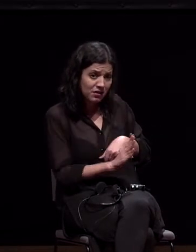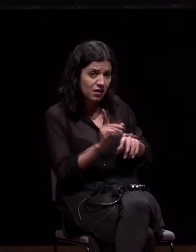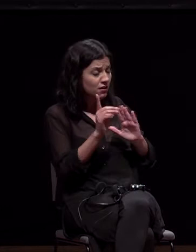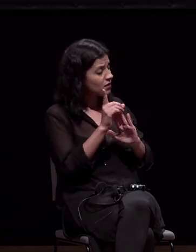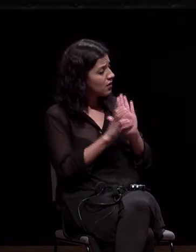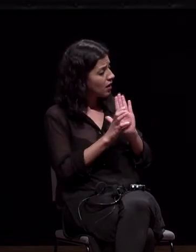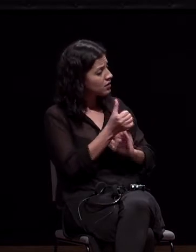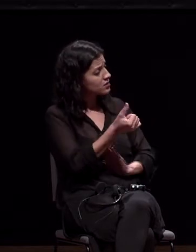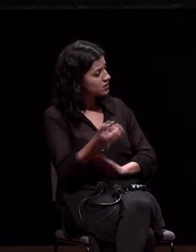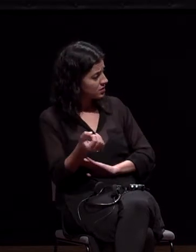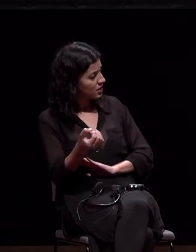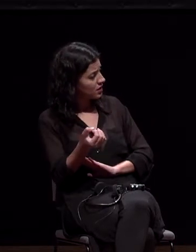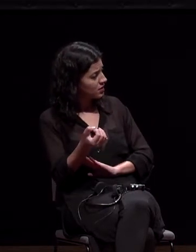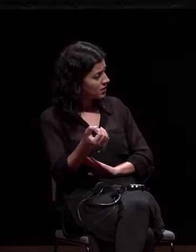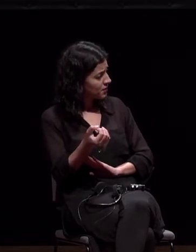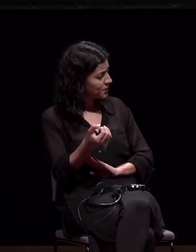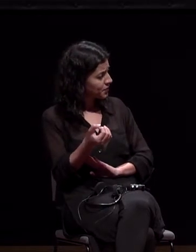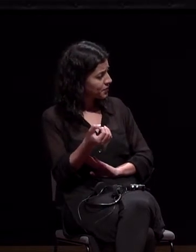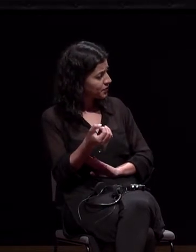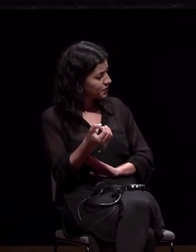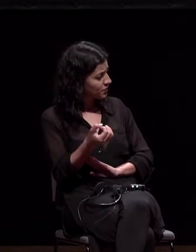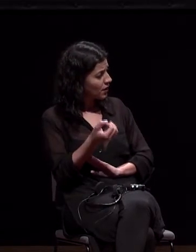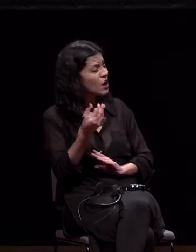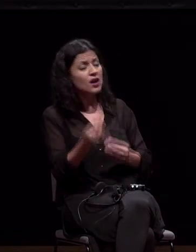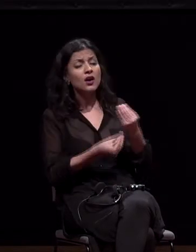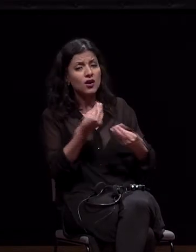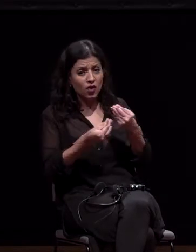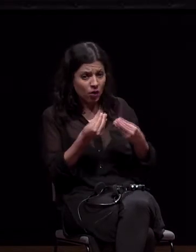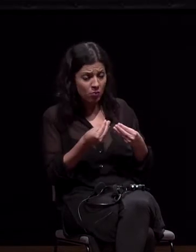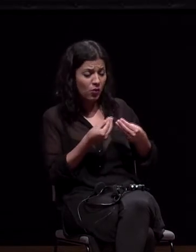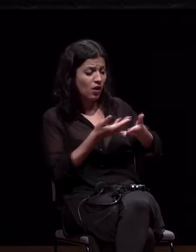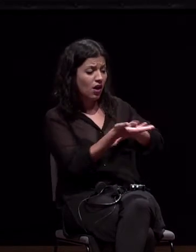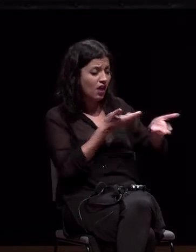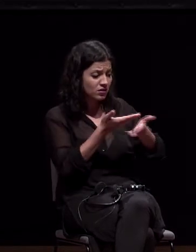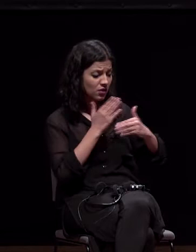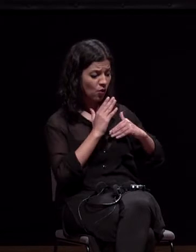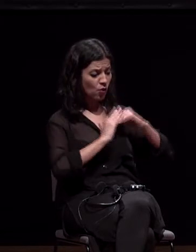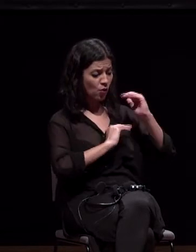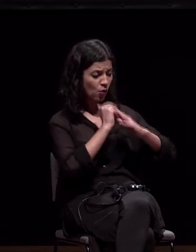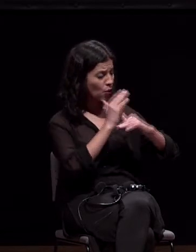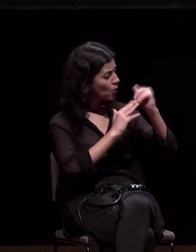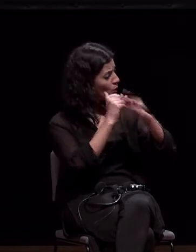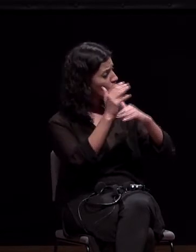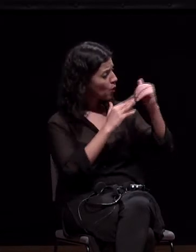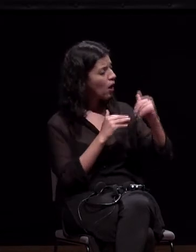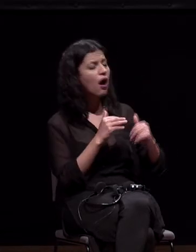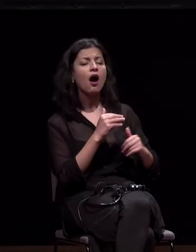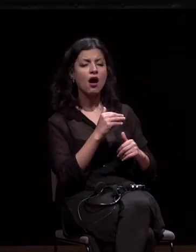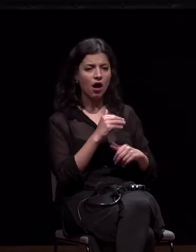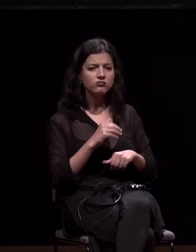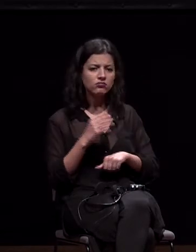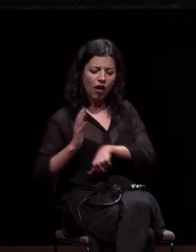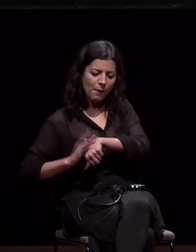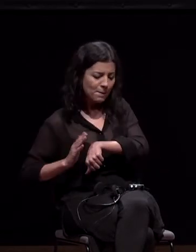de cómo ellos reformulan esa tradición constructiva hacia una práctica que